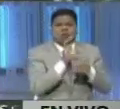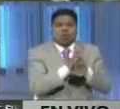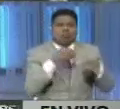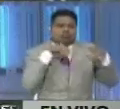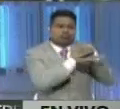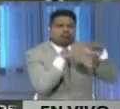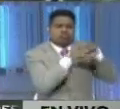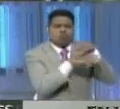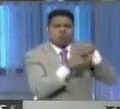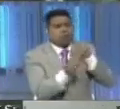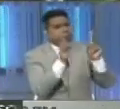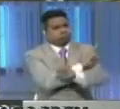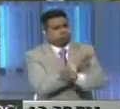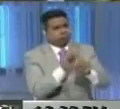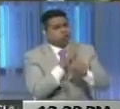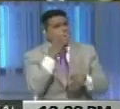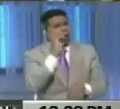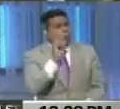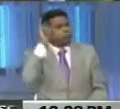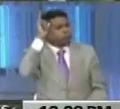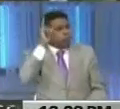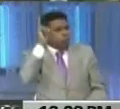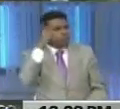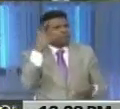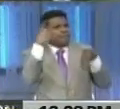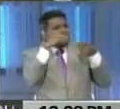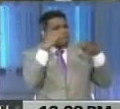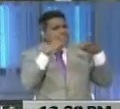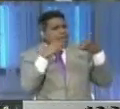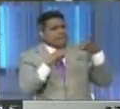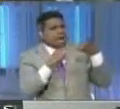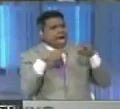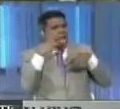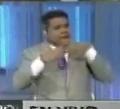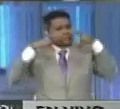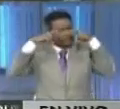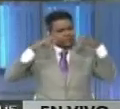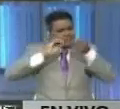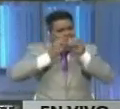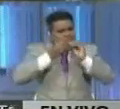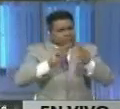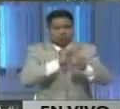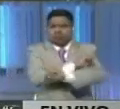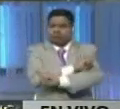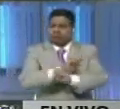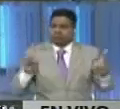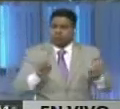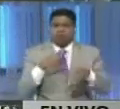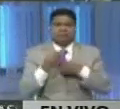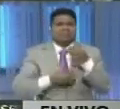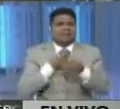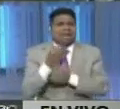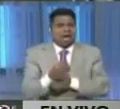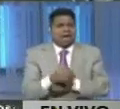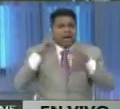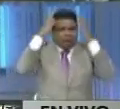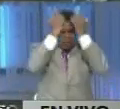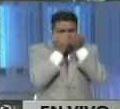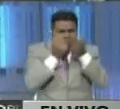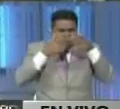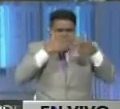de logística o planificación de operaciones y que pretendan causar actos de terrorismo de